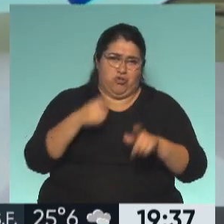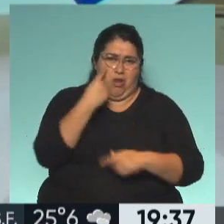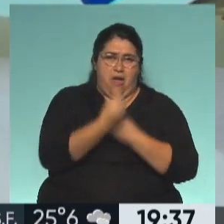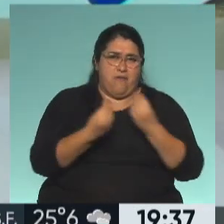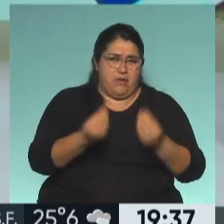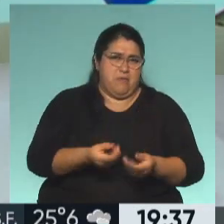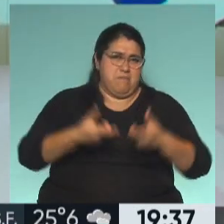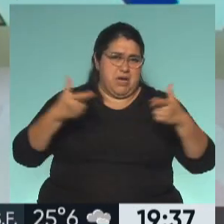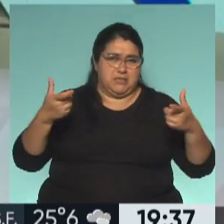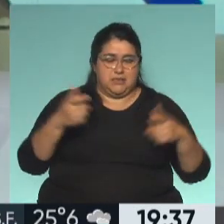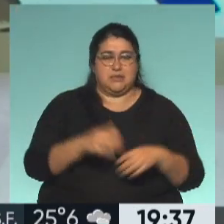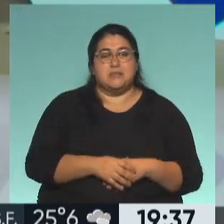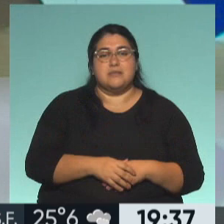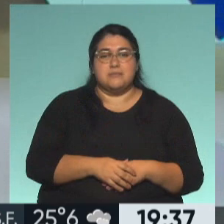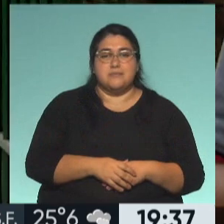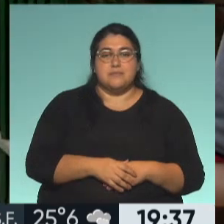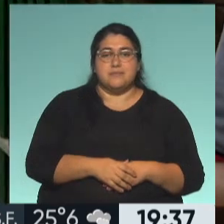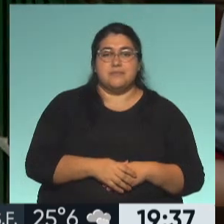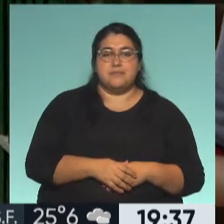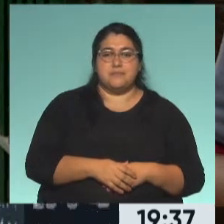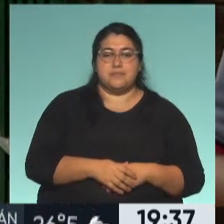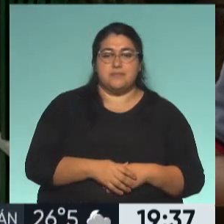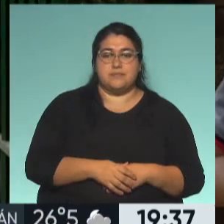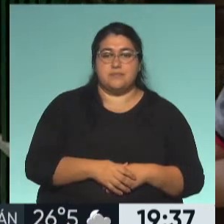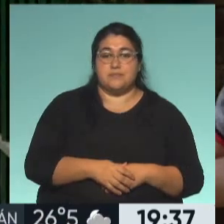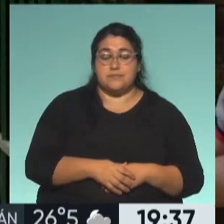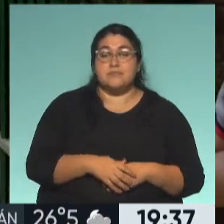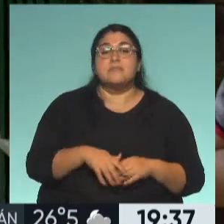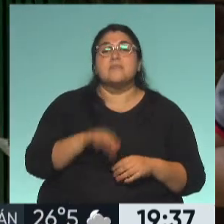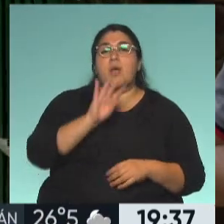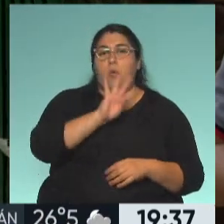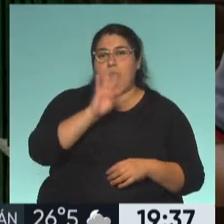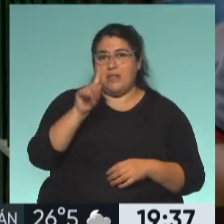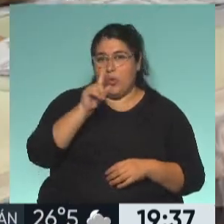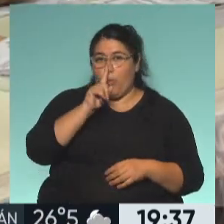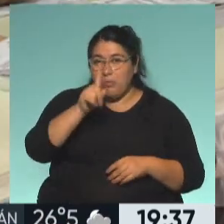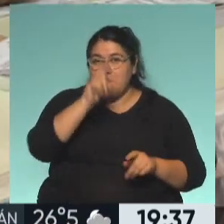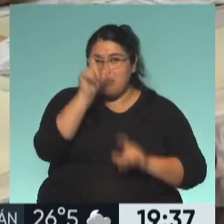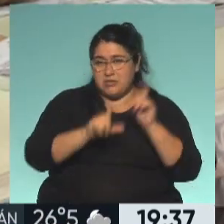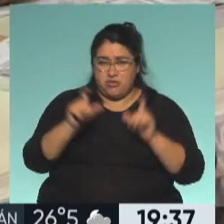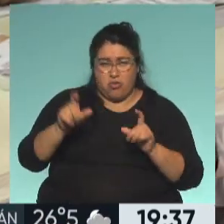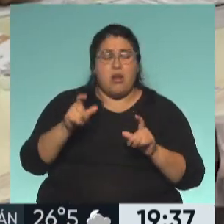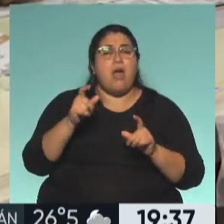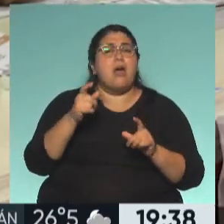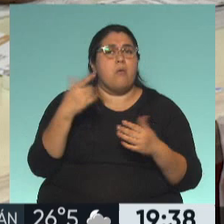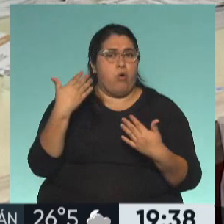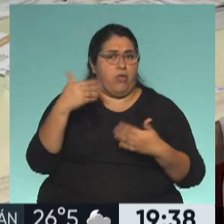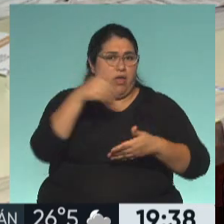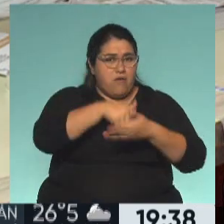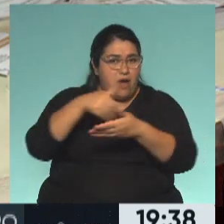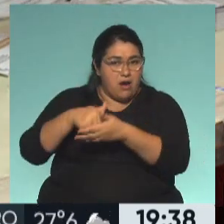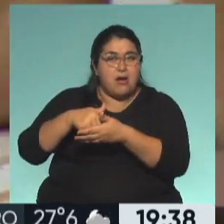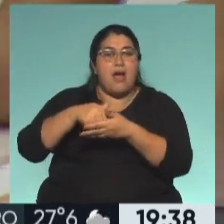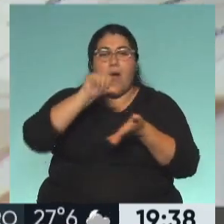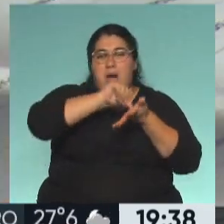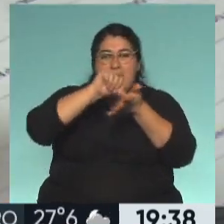radicados en el exterior. Veamos cómo lo hacían. De los casi 41.000 paraguayos habilitados a sufragar en el exterior,